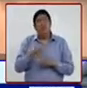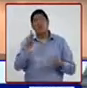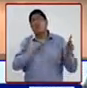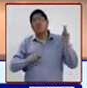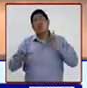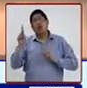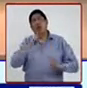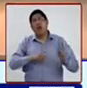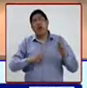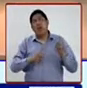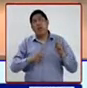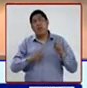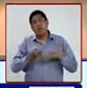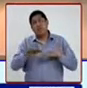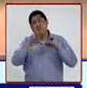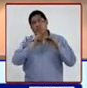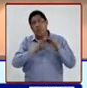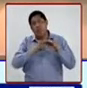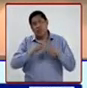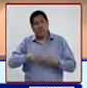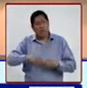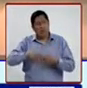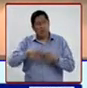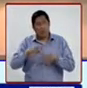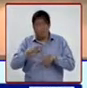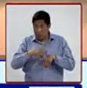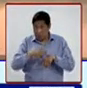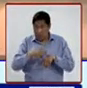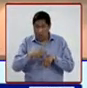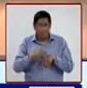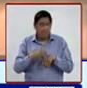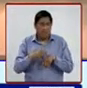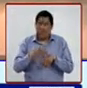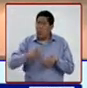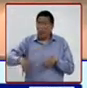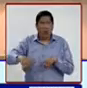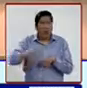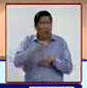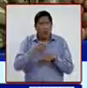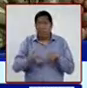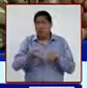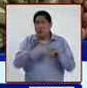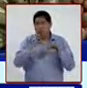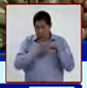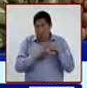que evidentemente se ha registrado un incremento del precio de la papa holandesa, la papemilla, la papa negrimilla en los principales mercados.